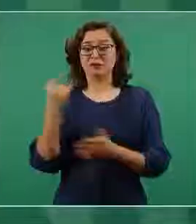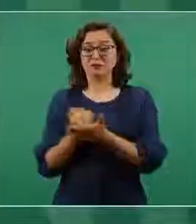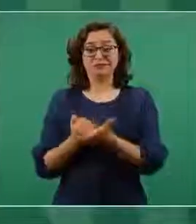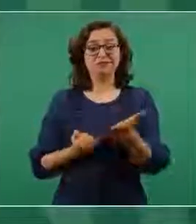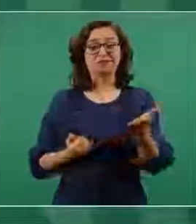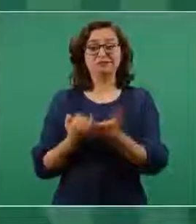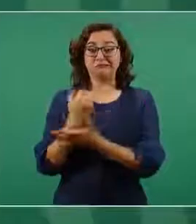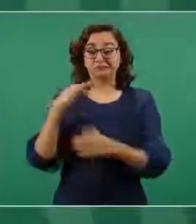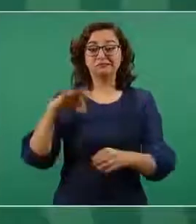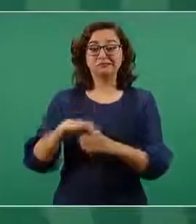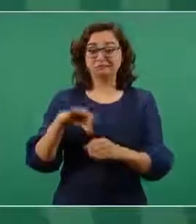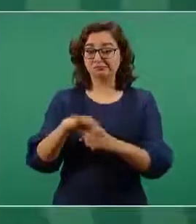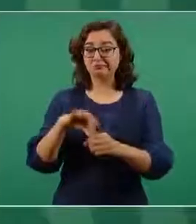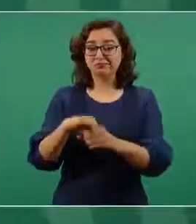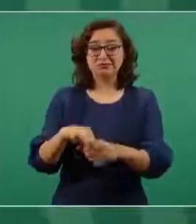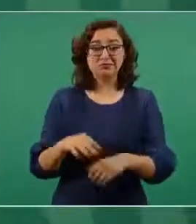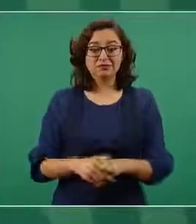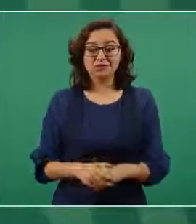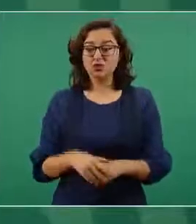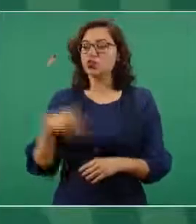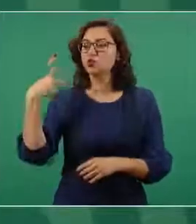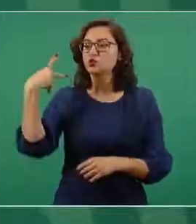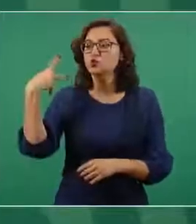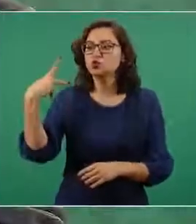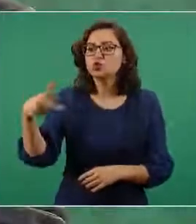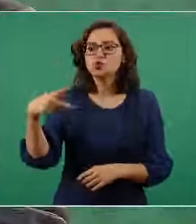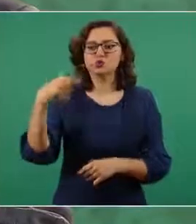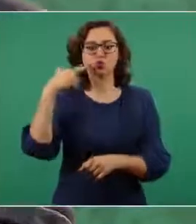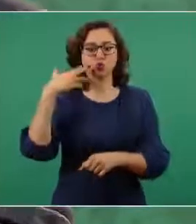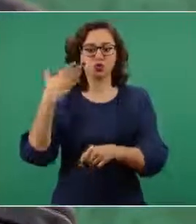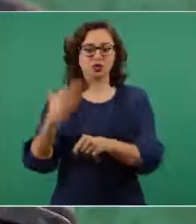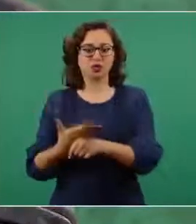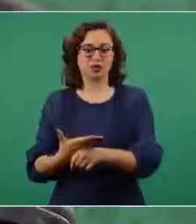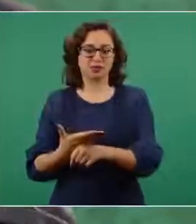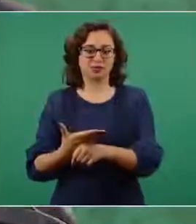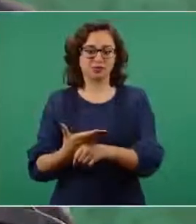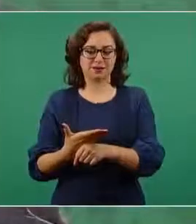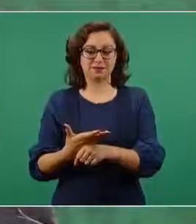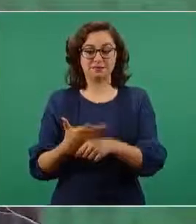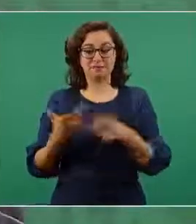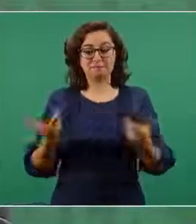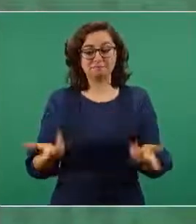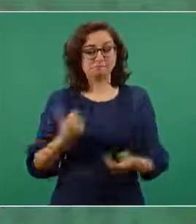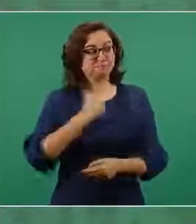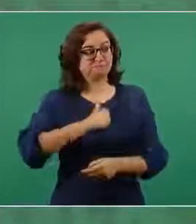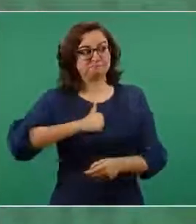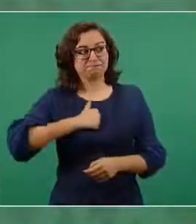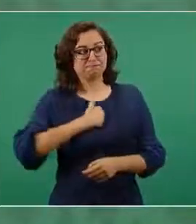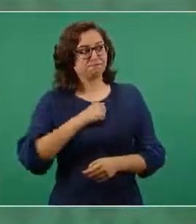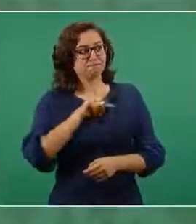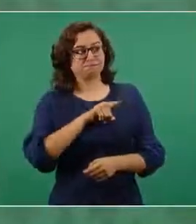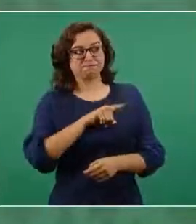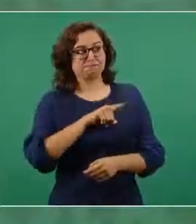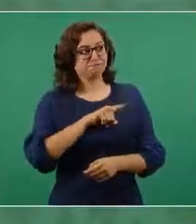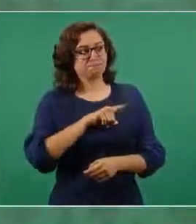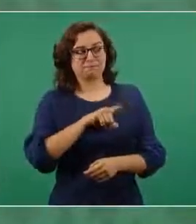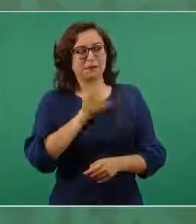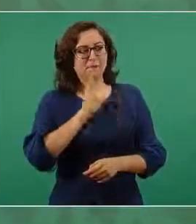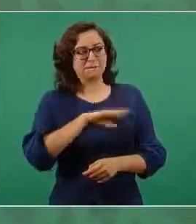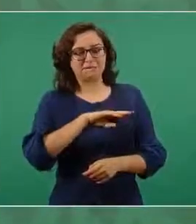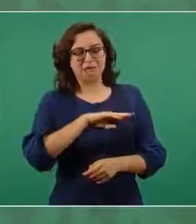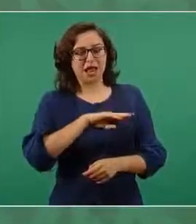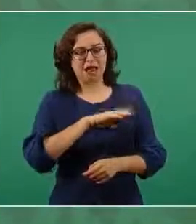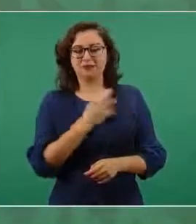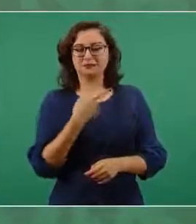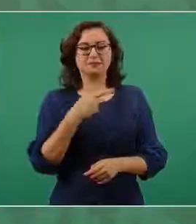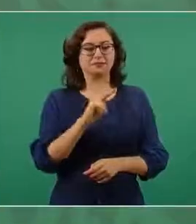porque depende de los ciudadanos. Es muy lamentable que esto suceda, pero eso no debe de frenar, detener